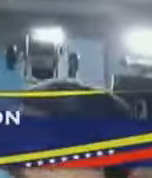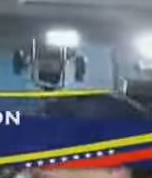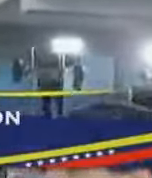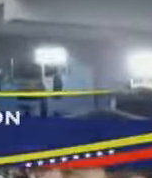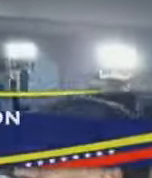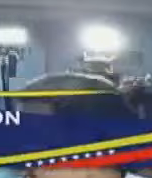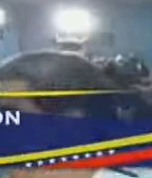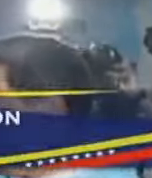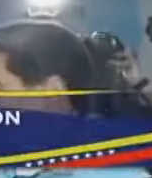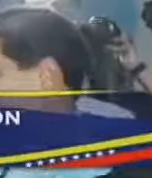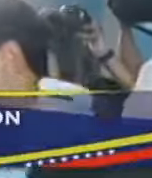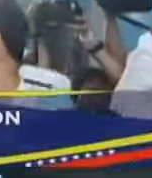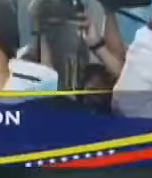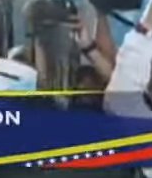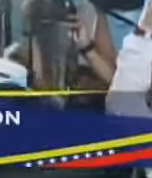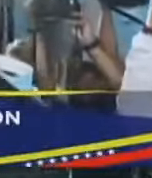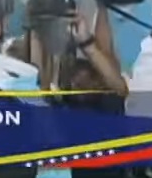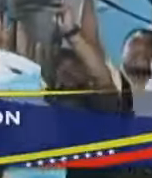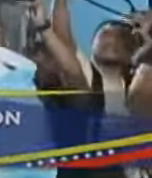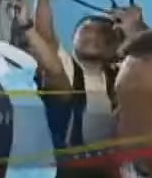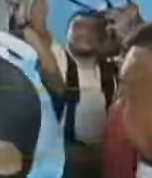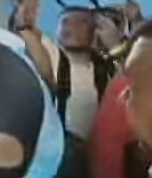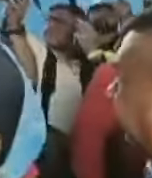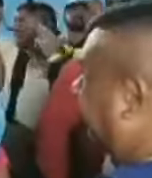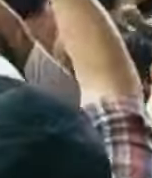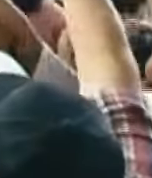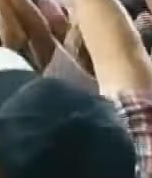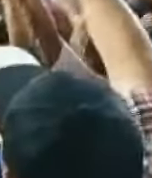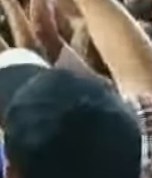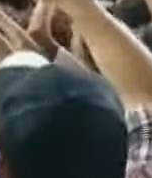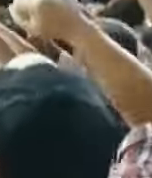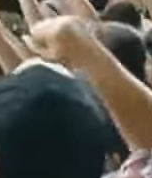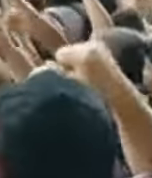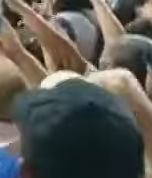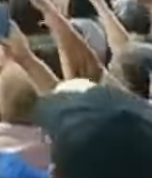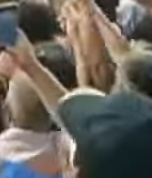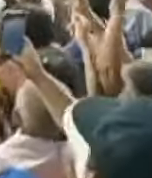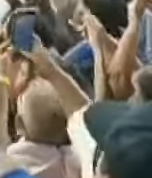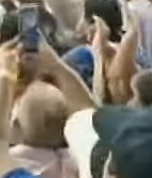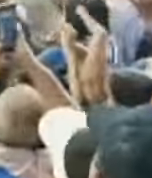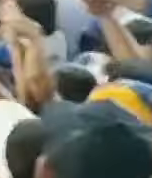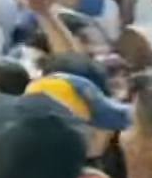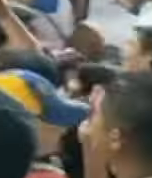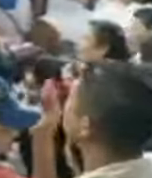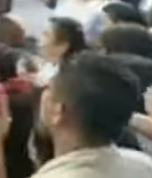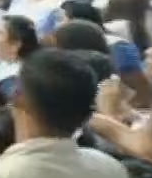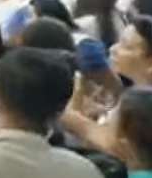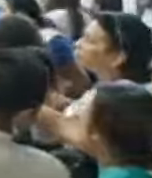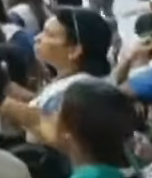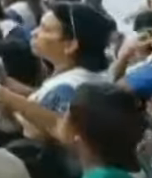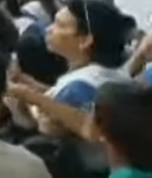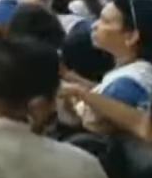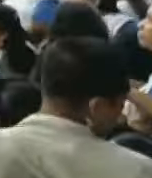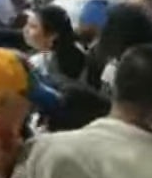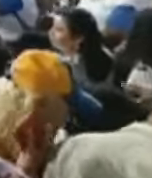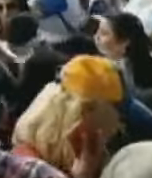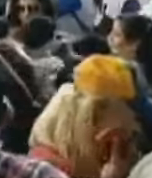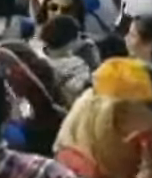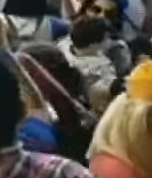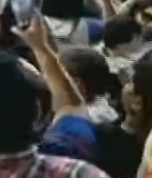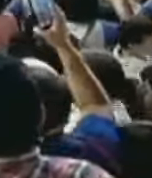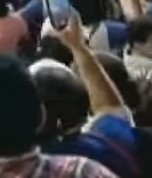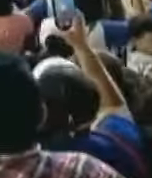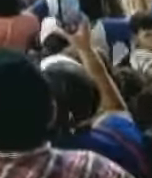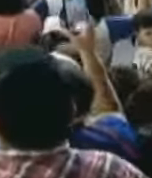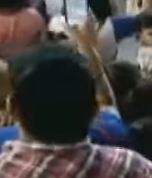garantizar la educación gratuita a todos los niños, niñas y jóvenes de esta patria. Por